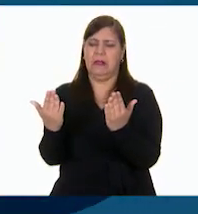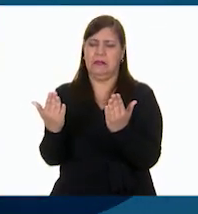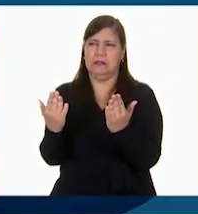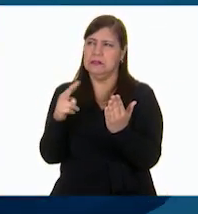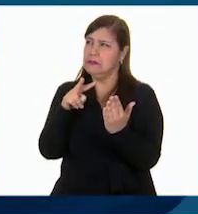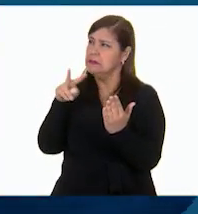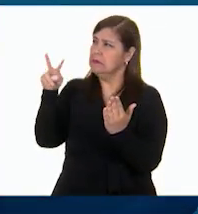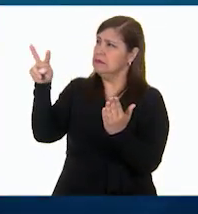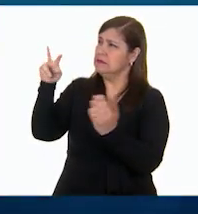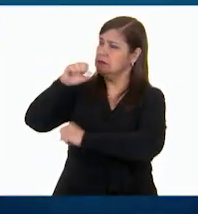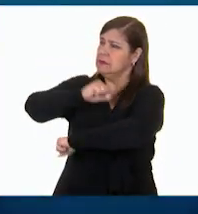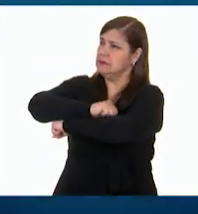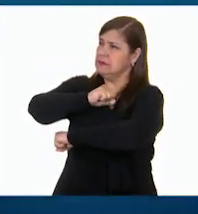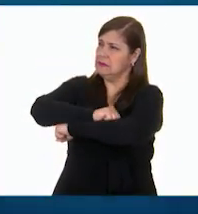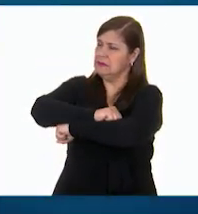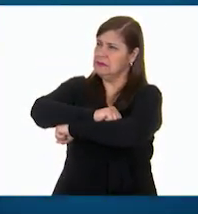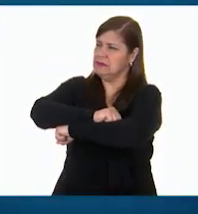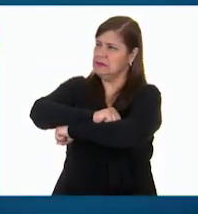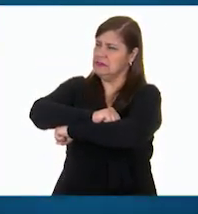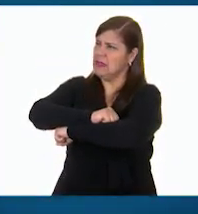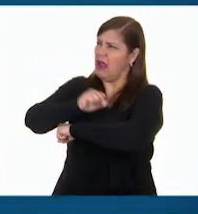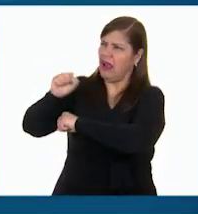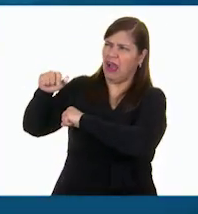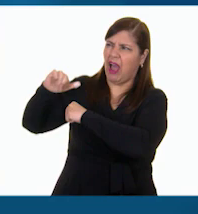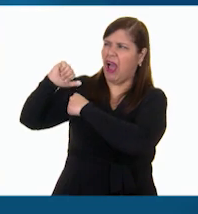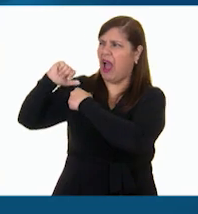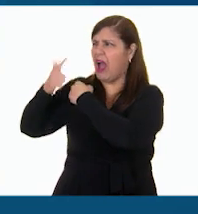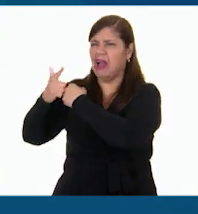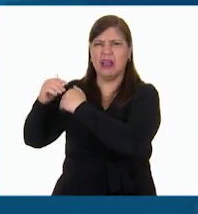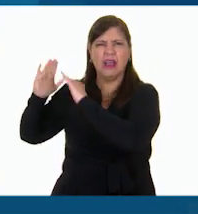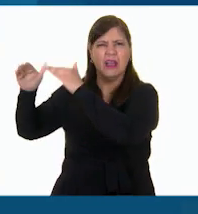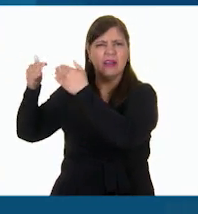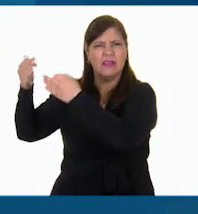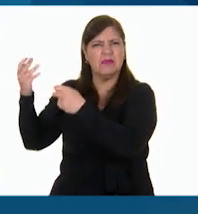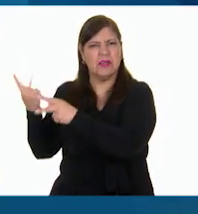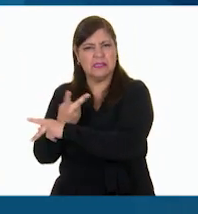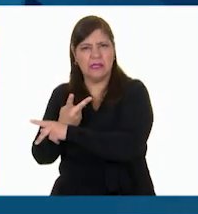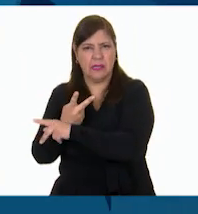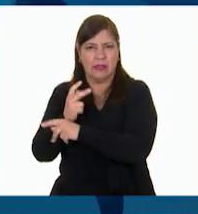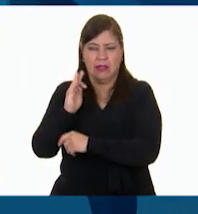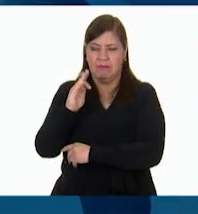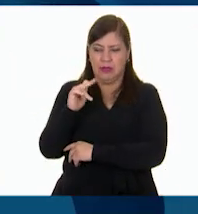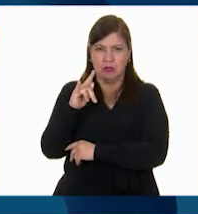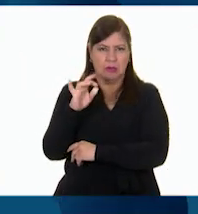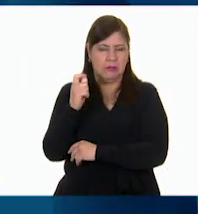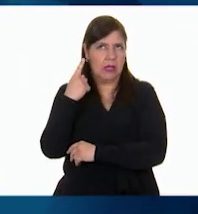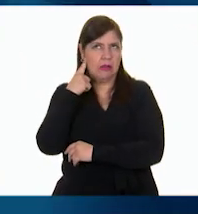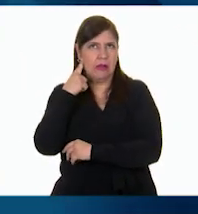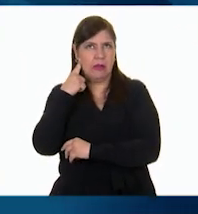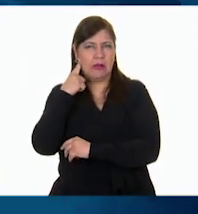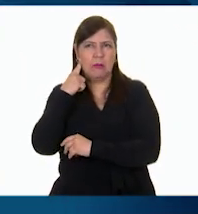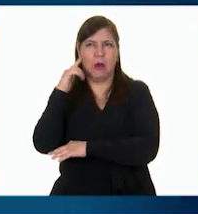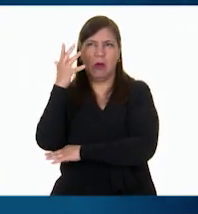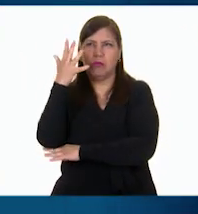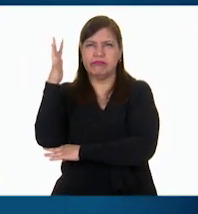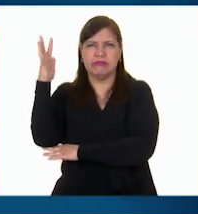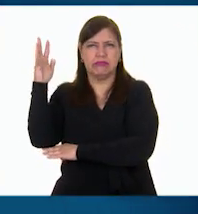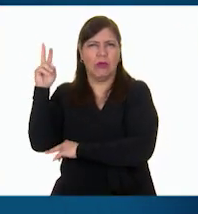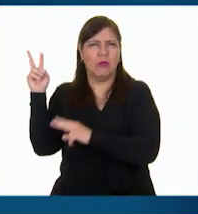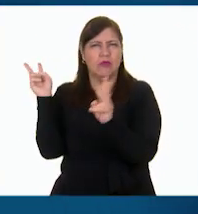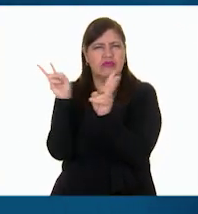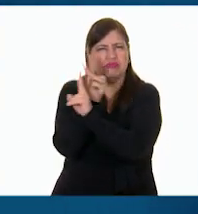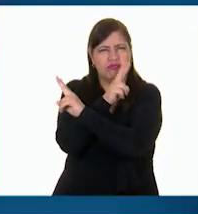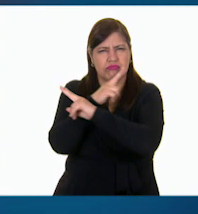la ventana. Algo se había estremecido afuera. Fausto dijo en voz baja: un golpe de viento en el bosque. Se